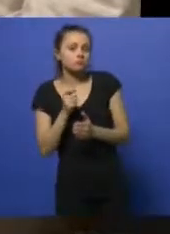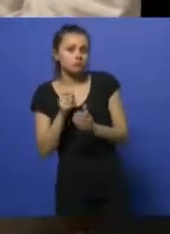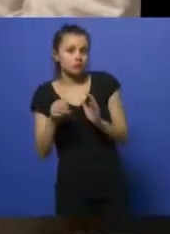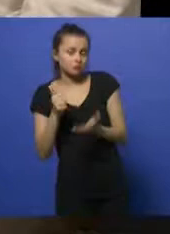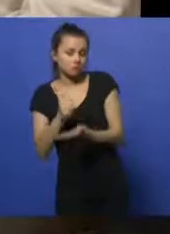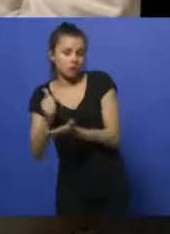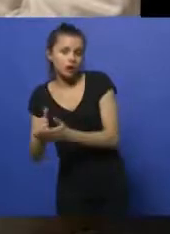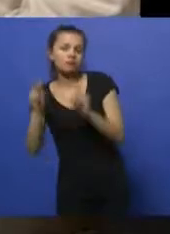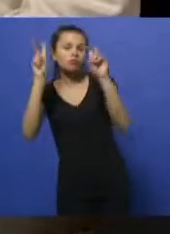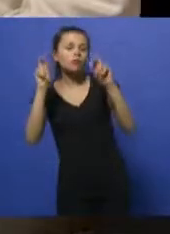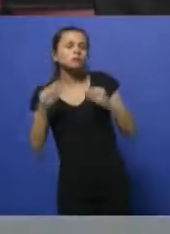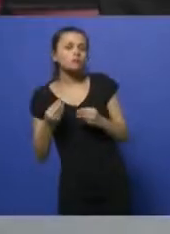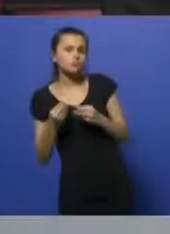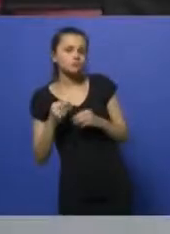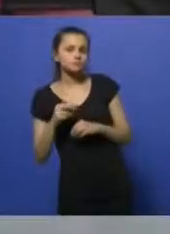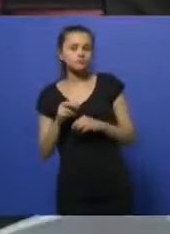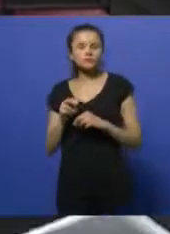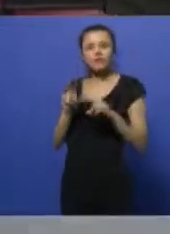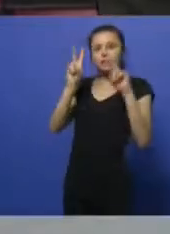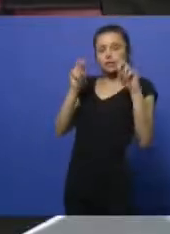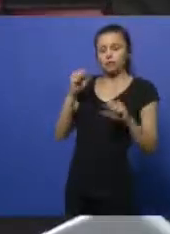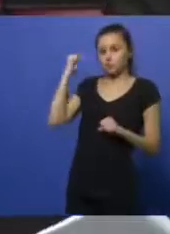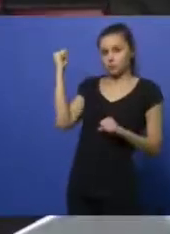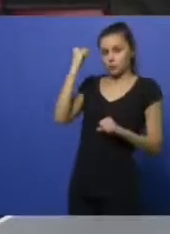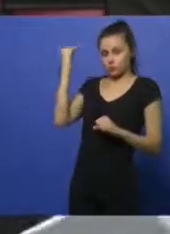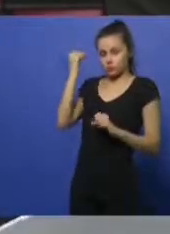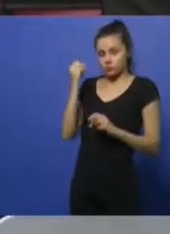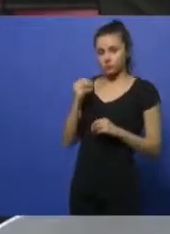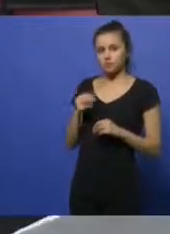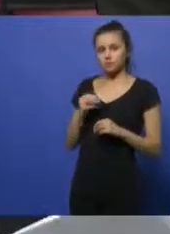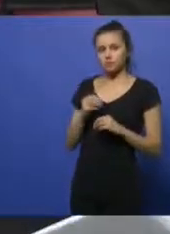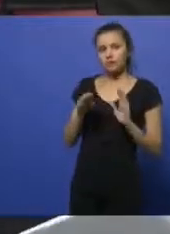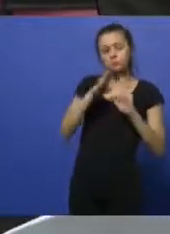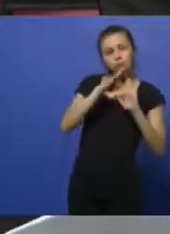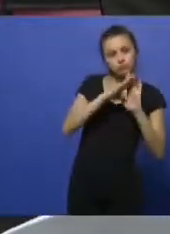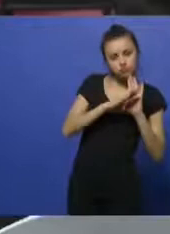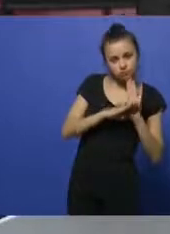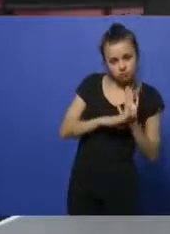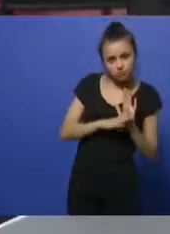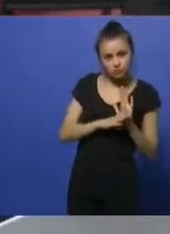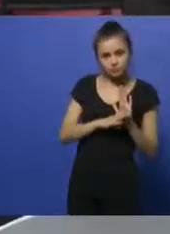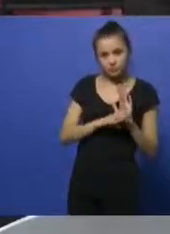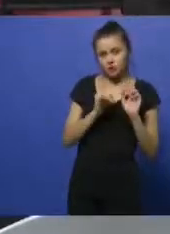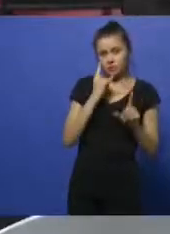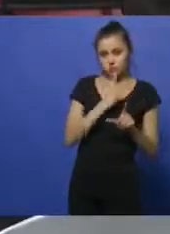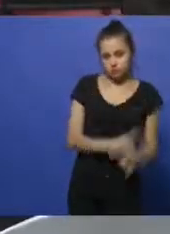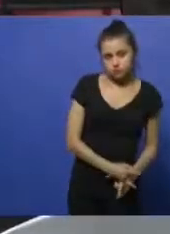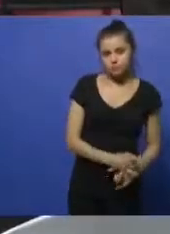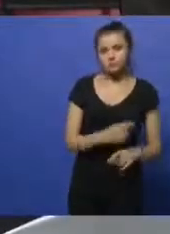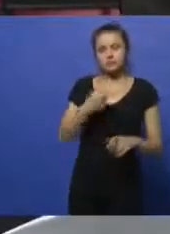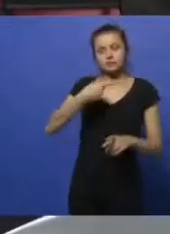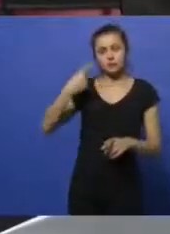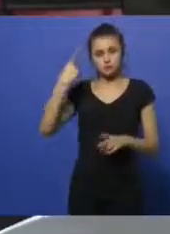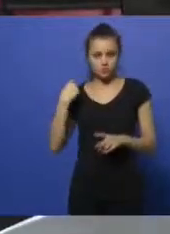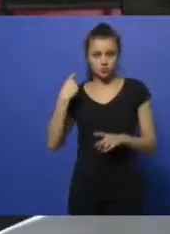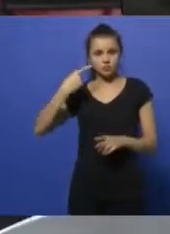están tratando? Sí, el tema fundamental que vamos a abordar hoy, como siempre en la agenda están todos los temas. La semana pasada y la anterior